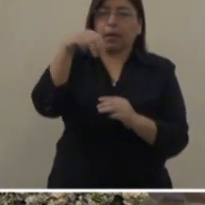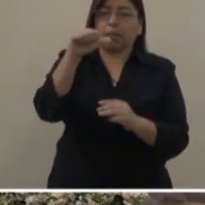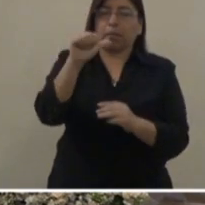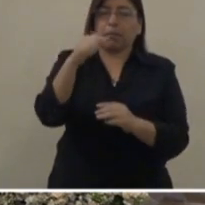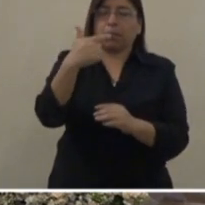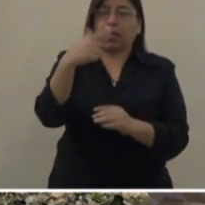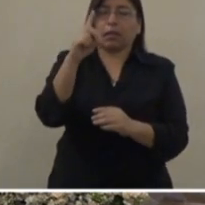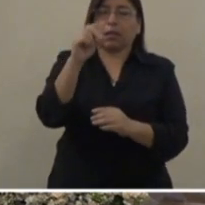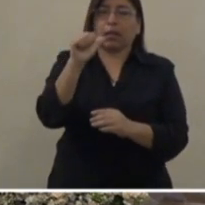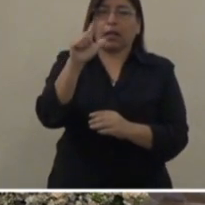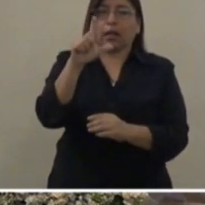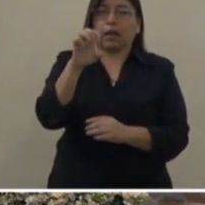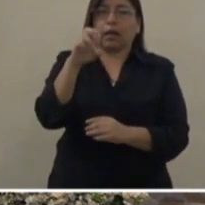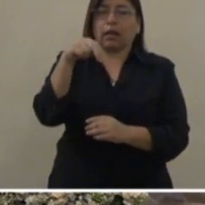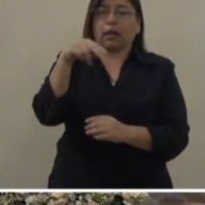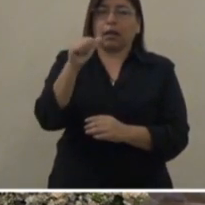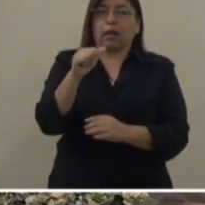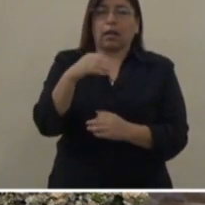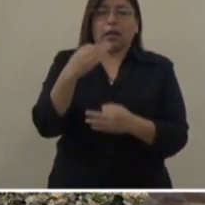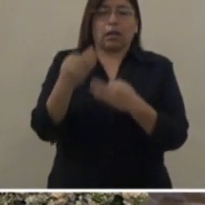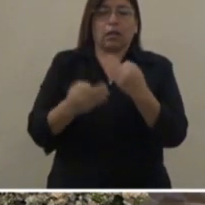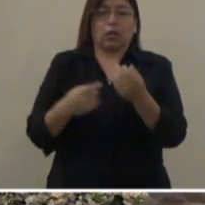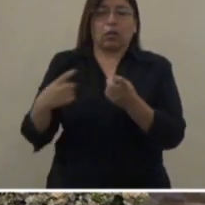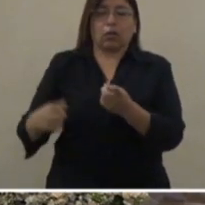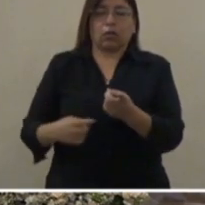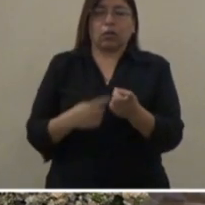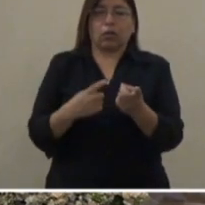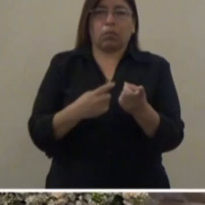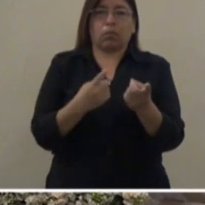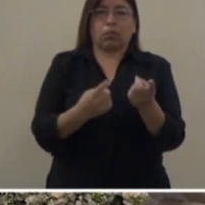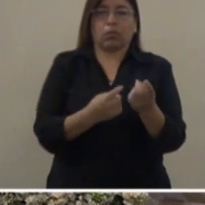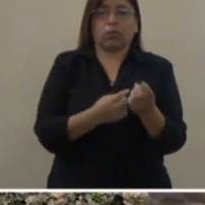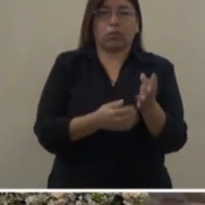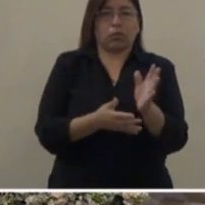Juan. Todos escaparon.